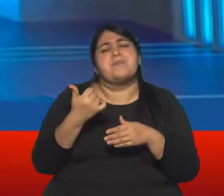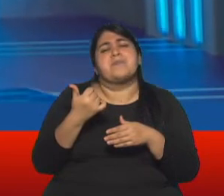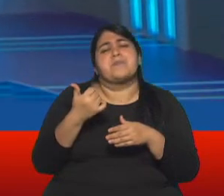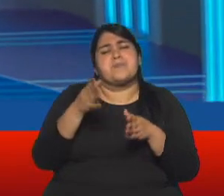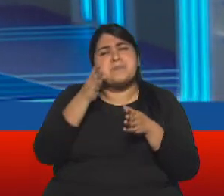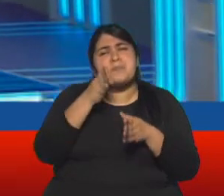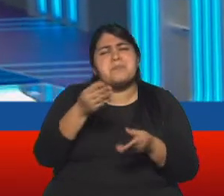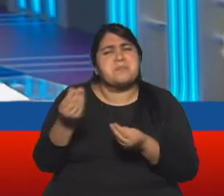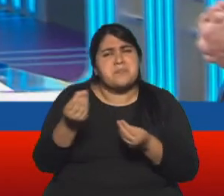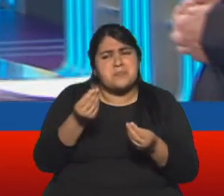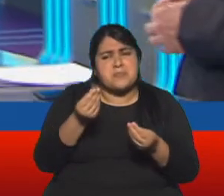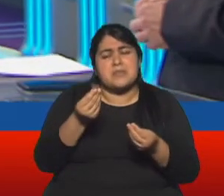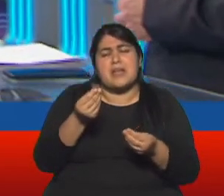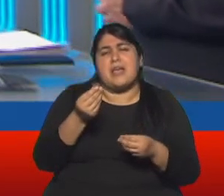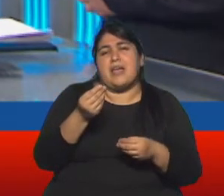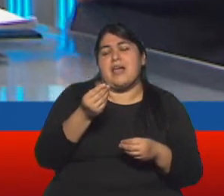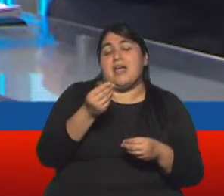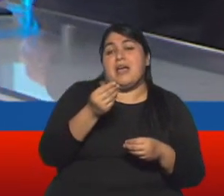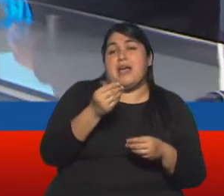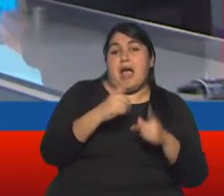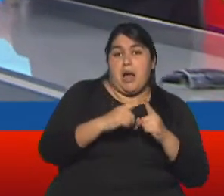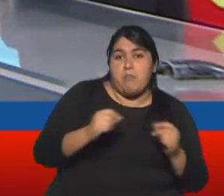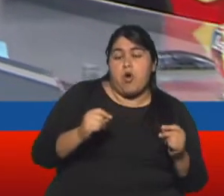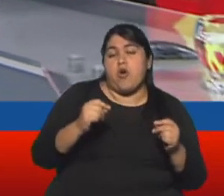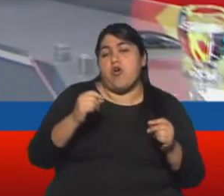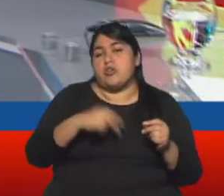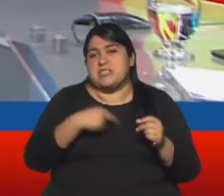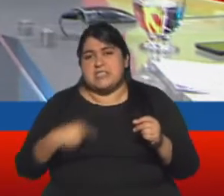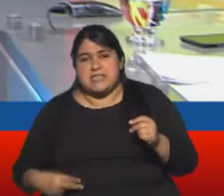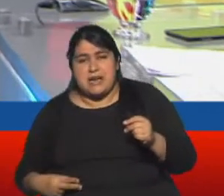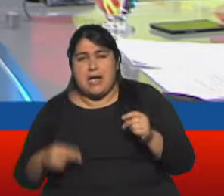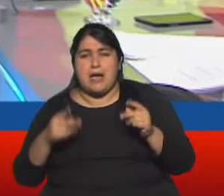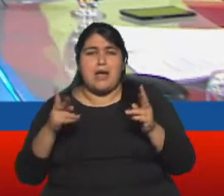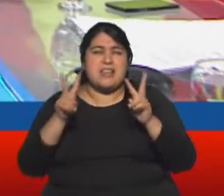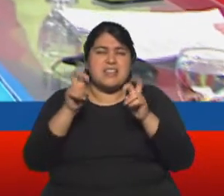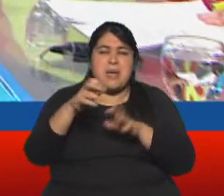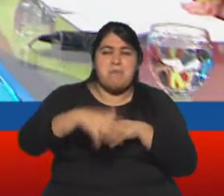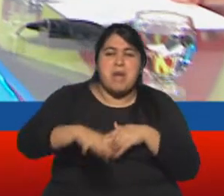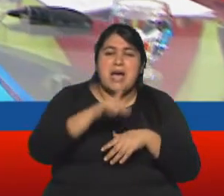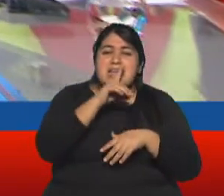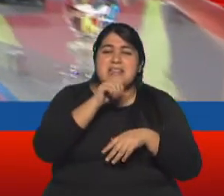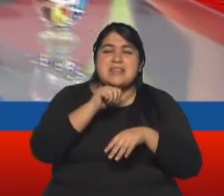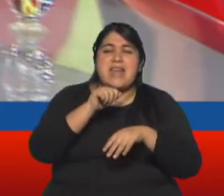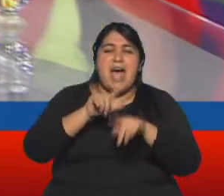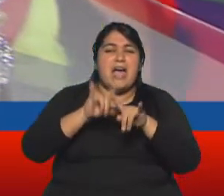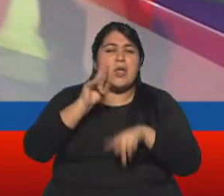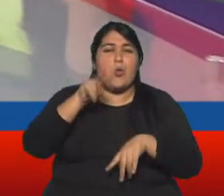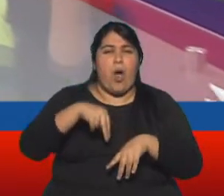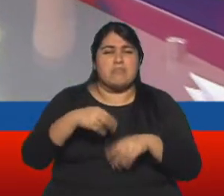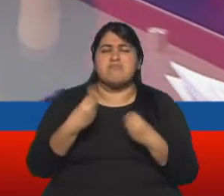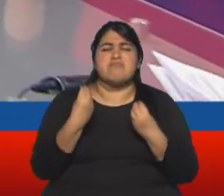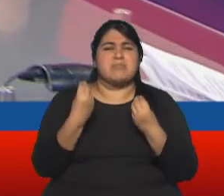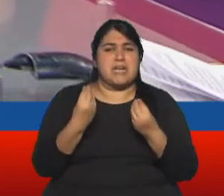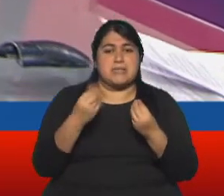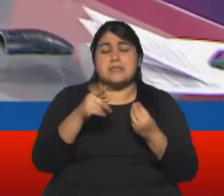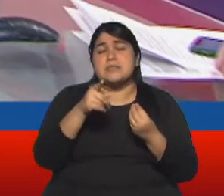verbal entre Japón y China en torno al tema Taiwán, ¿no? Las advertencias, las referencias